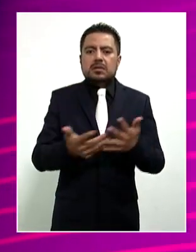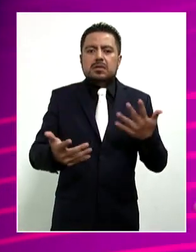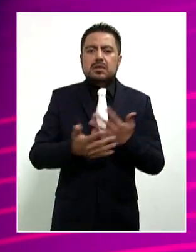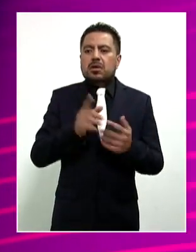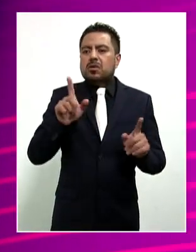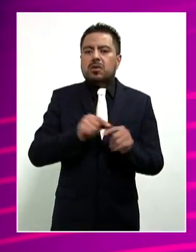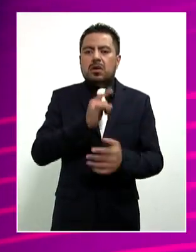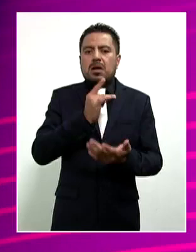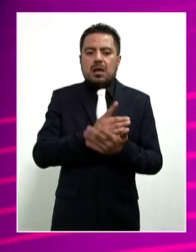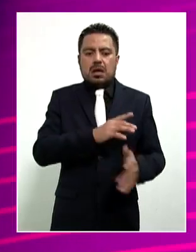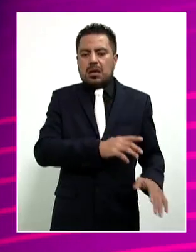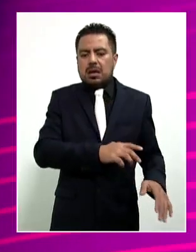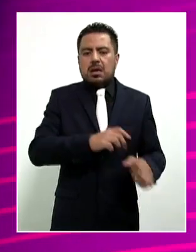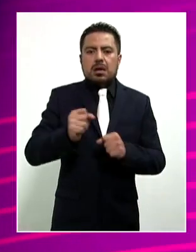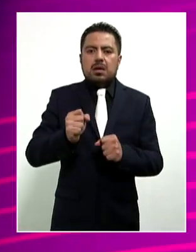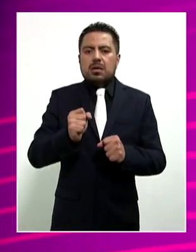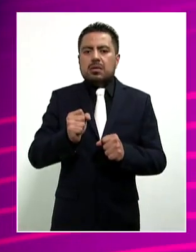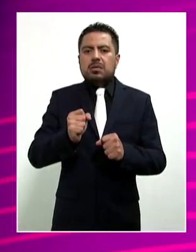solo llega a tomar.